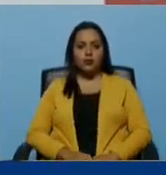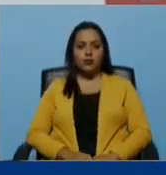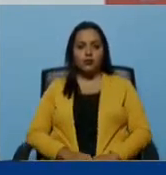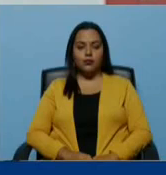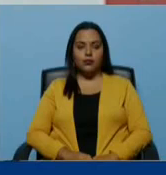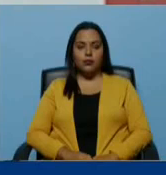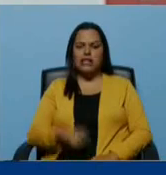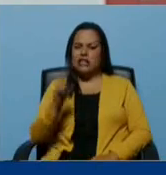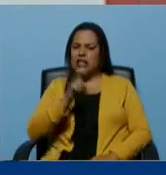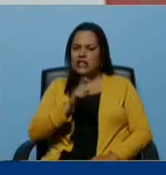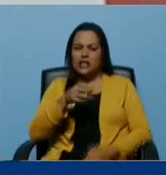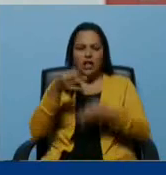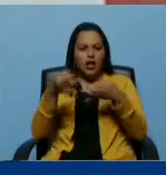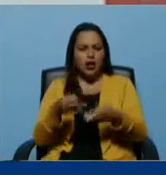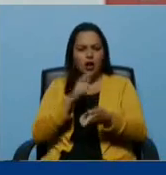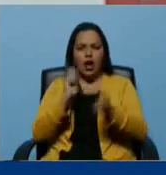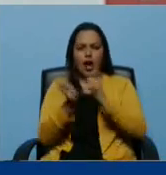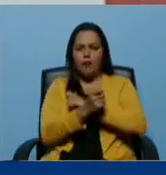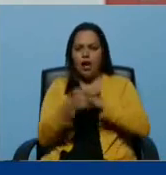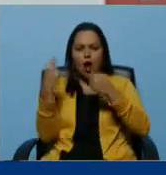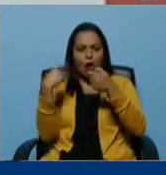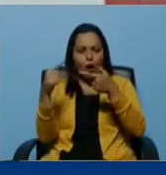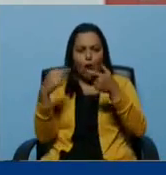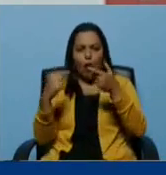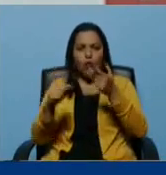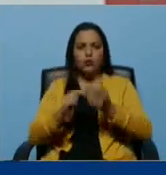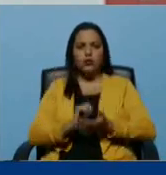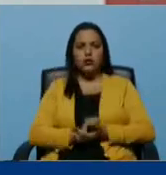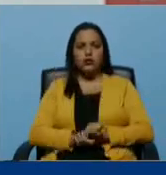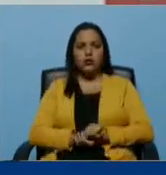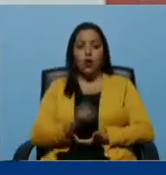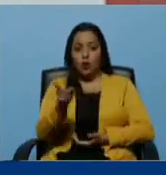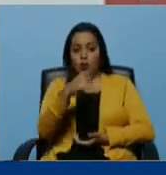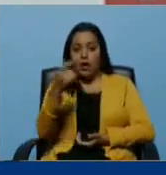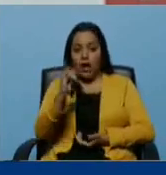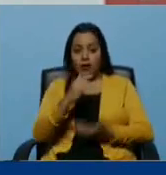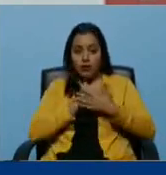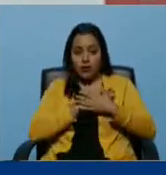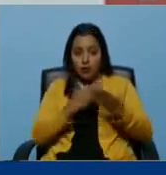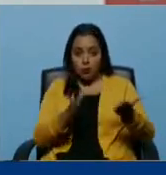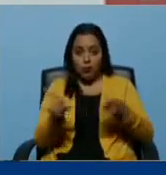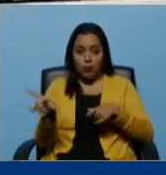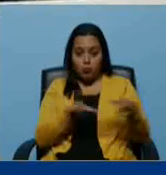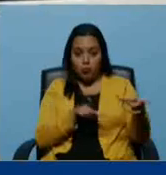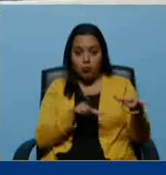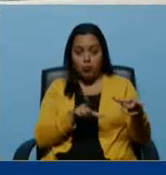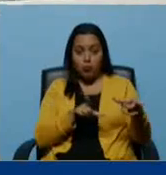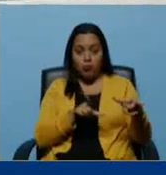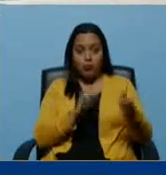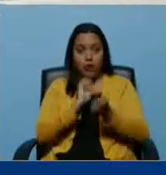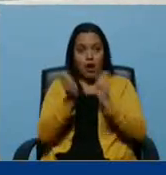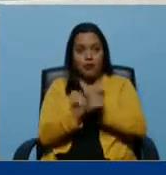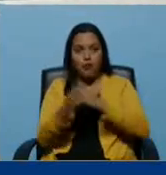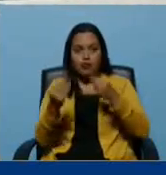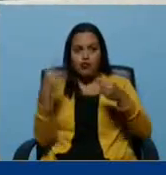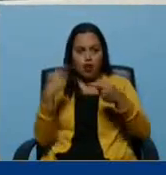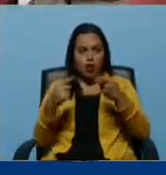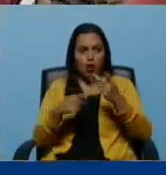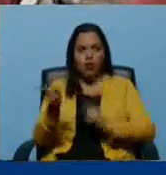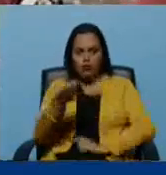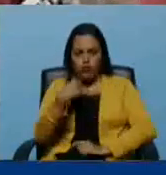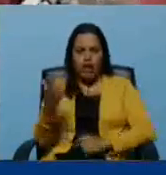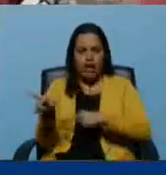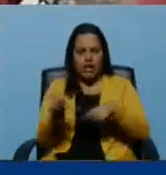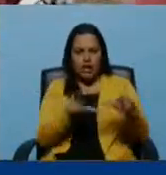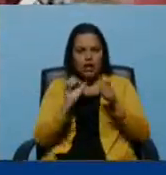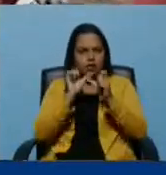Ameritará, ¿verdad?, que cambiemos muchas cosas. ¿Ustedes están dispuestos a que cambiemos muchas cosas? ¿Ustedes están dispuestos a